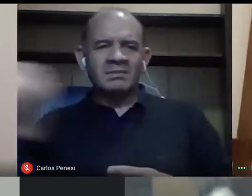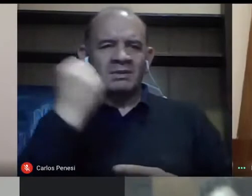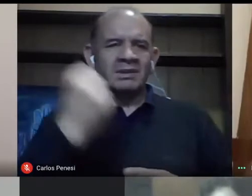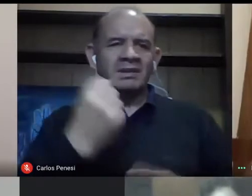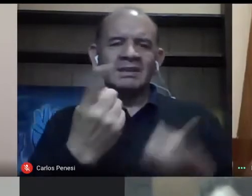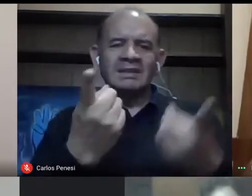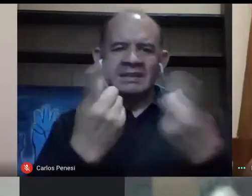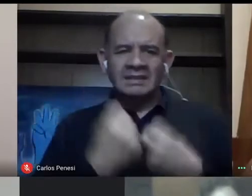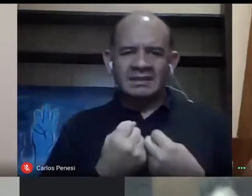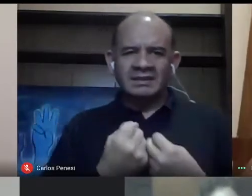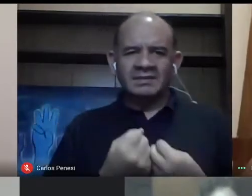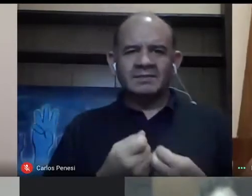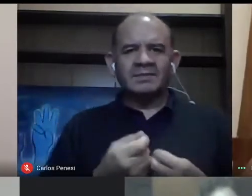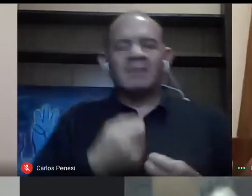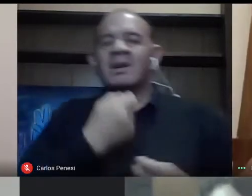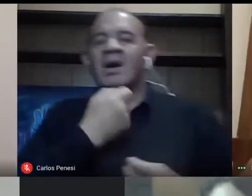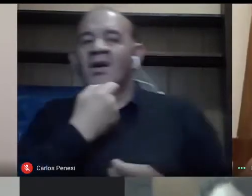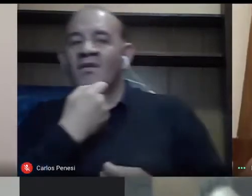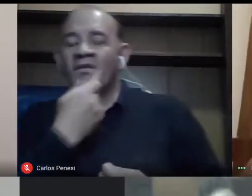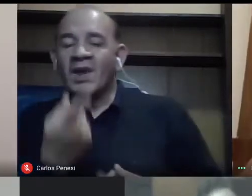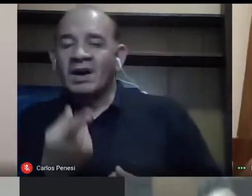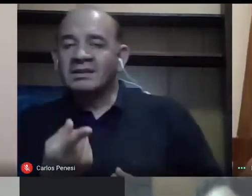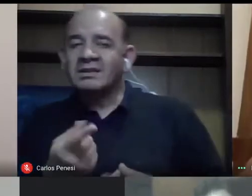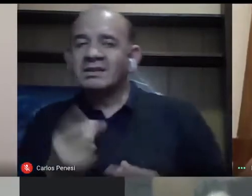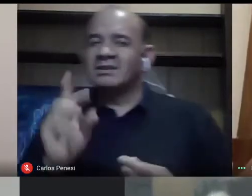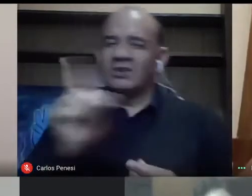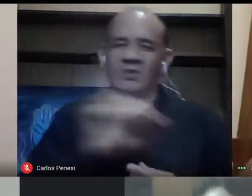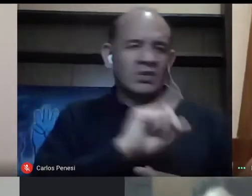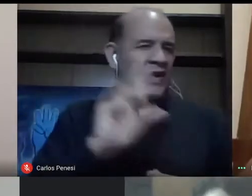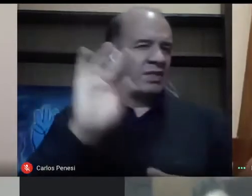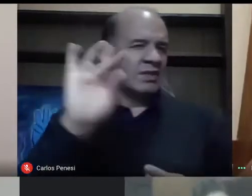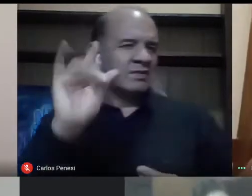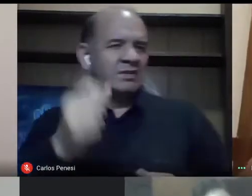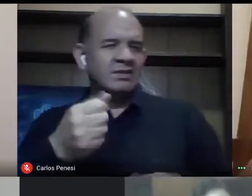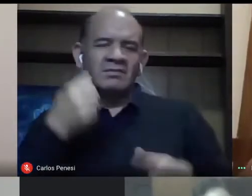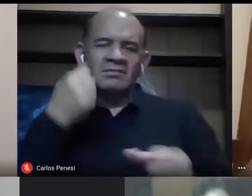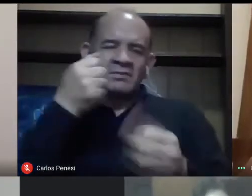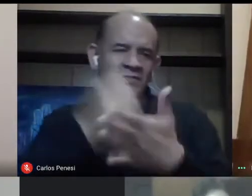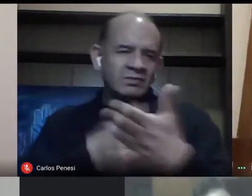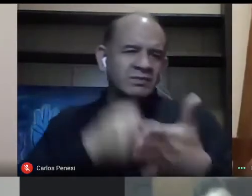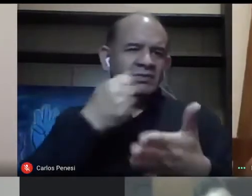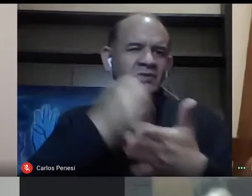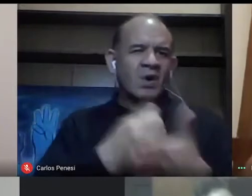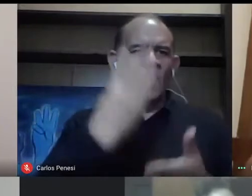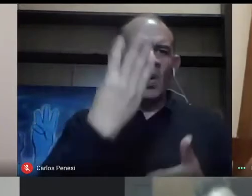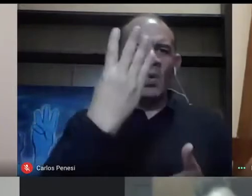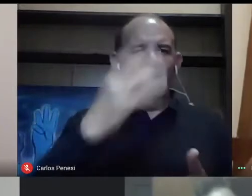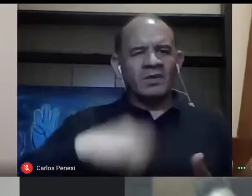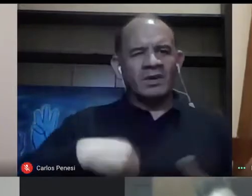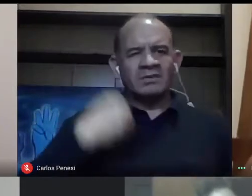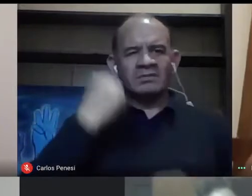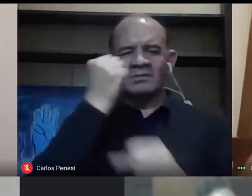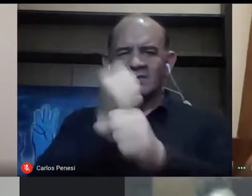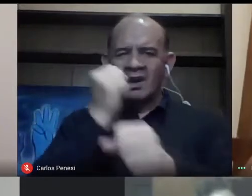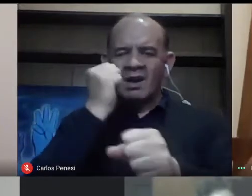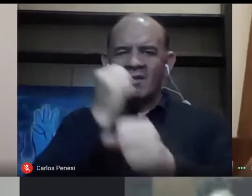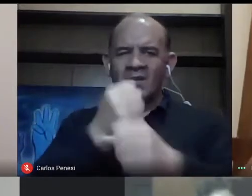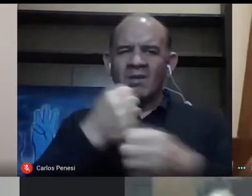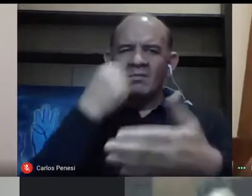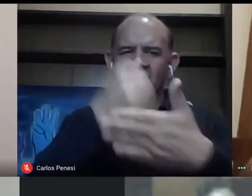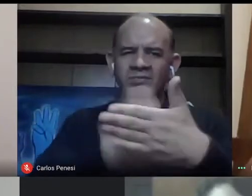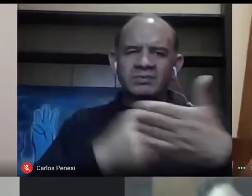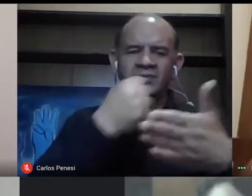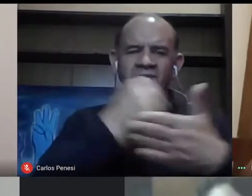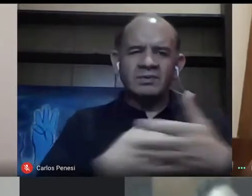simple, llevó 4 años de negociación impulsado por América Latina, con la participación muy importante de las organizaciones de personas